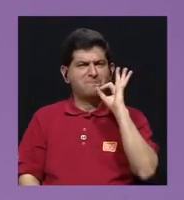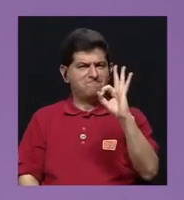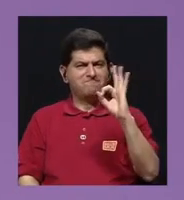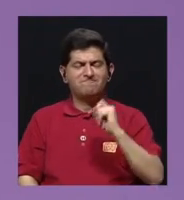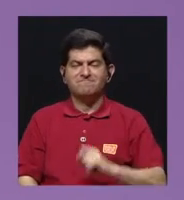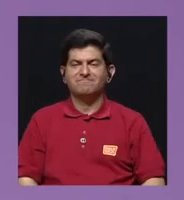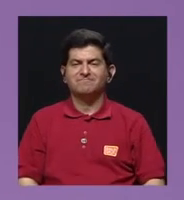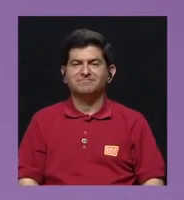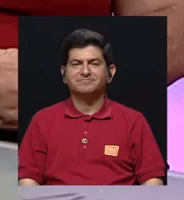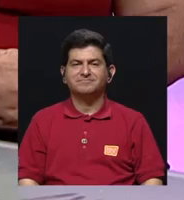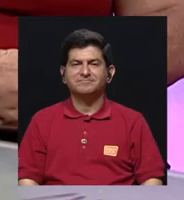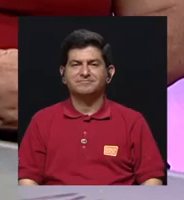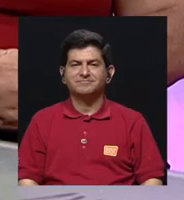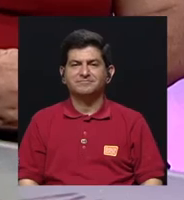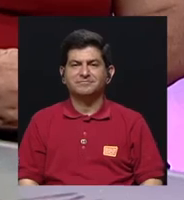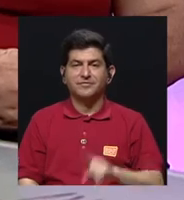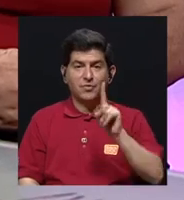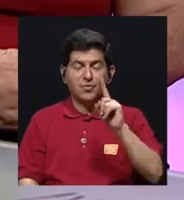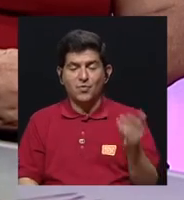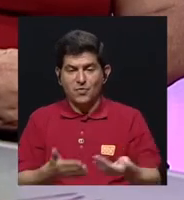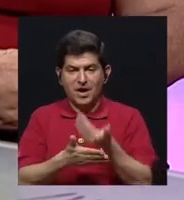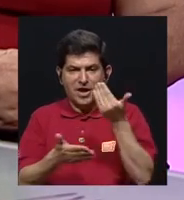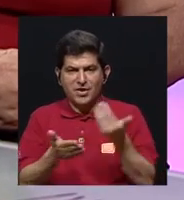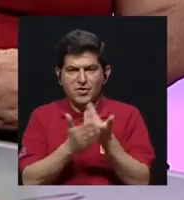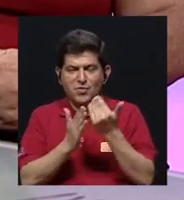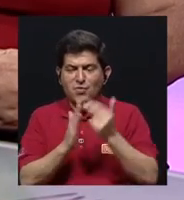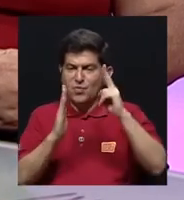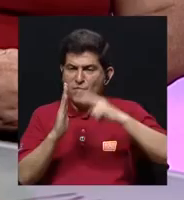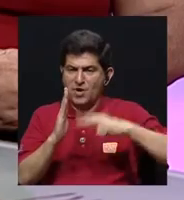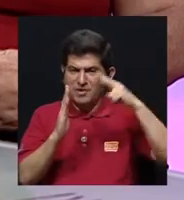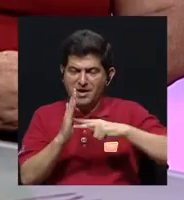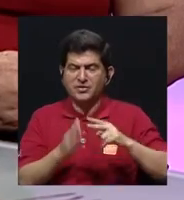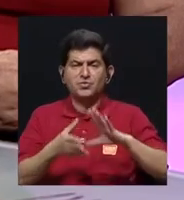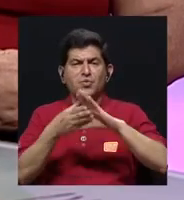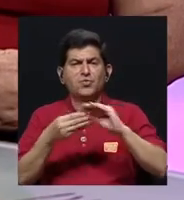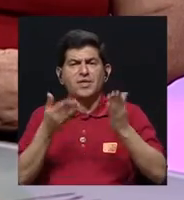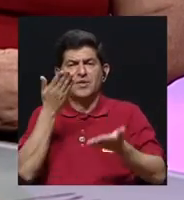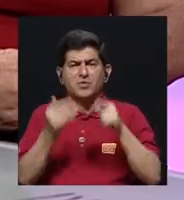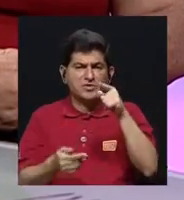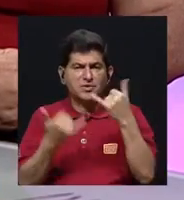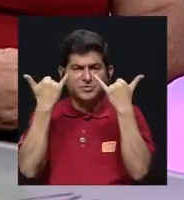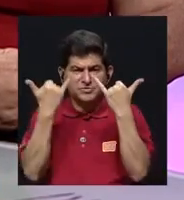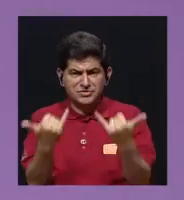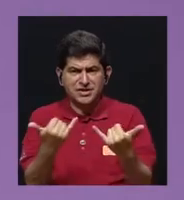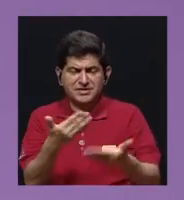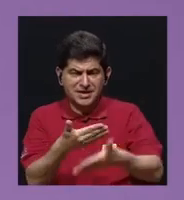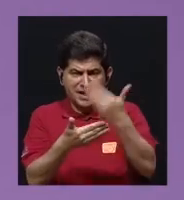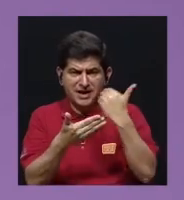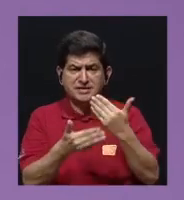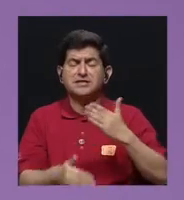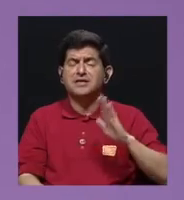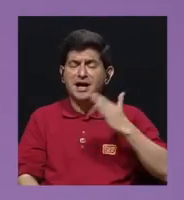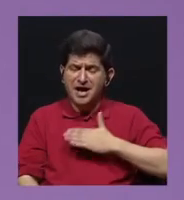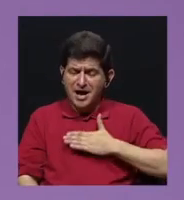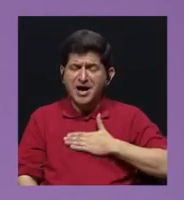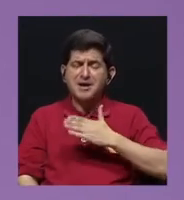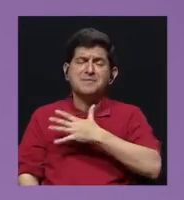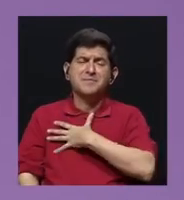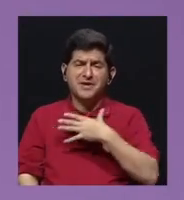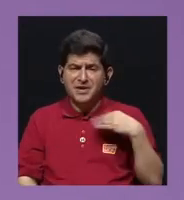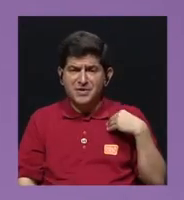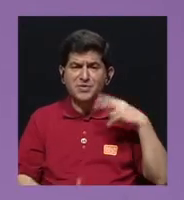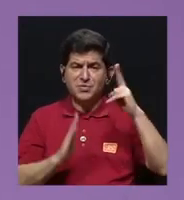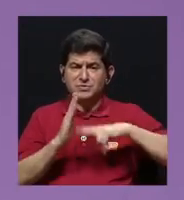Claro, sí. Fue una nueva lectura, una nueva visión un cuento que tal vez usted había leído desde hace años. Sí, aunque a mí me ha gustado siempre la lectura, ahora